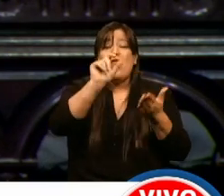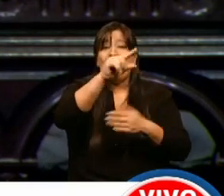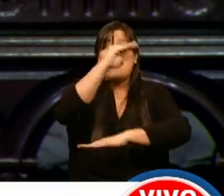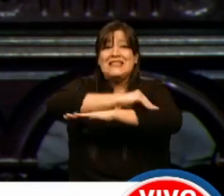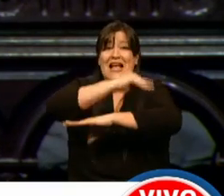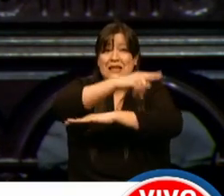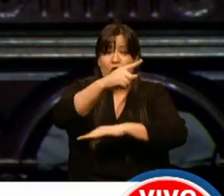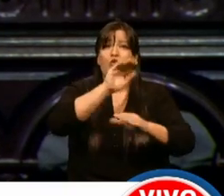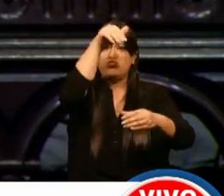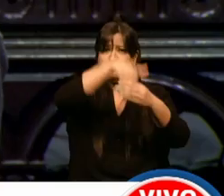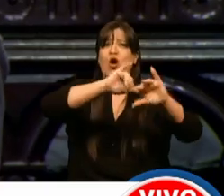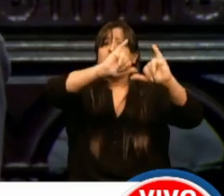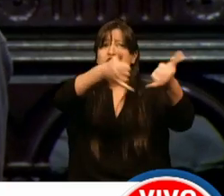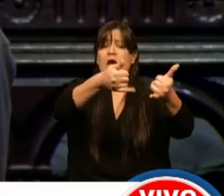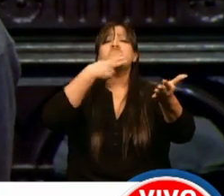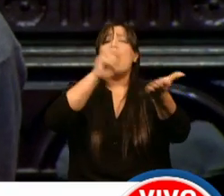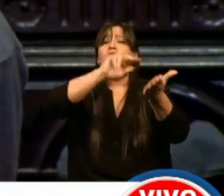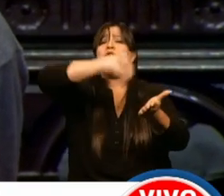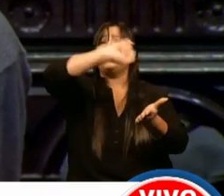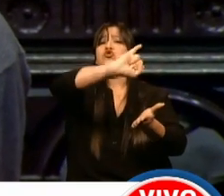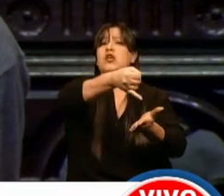están a favor del tarifazo